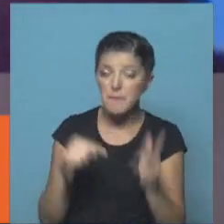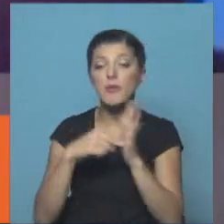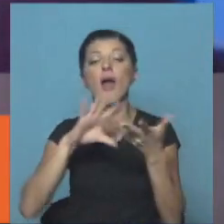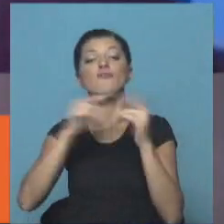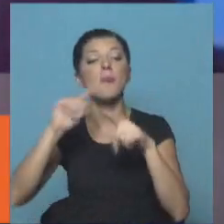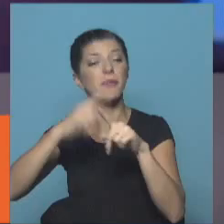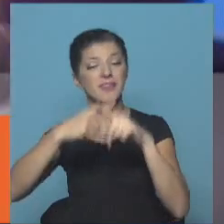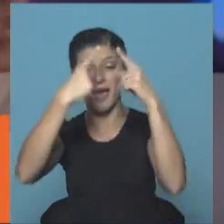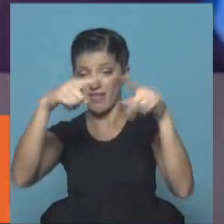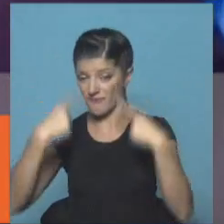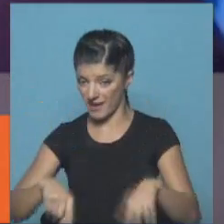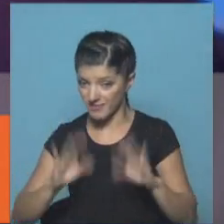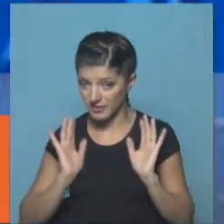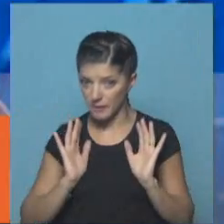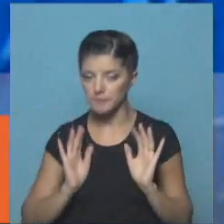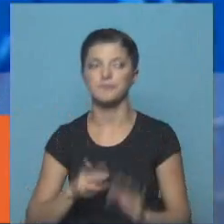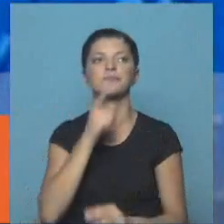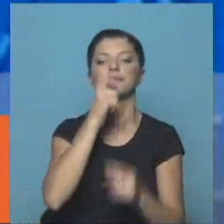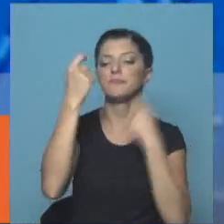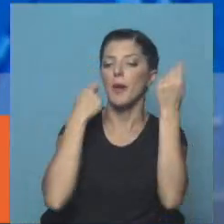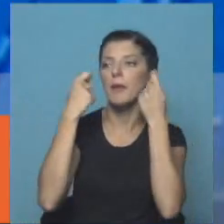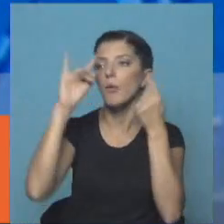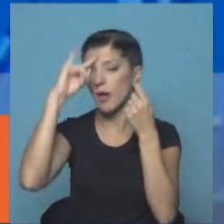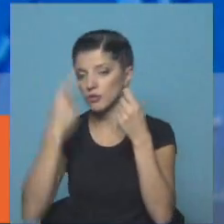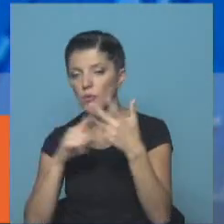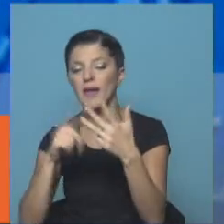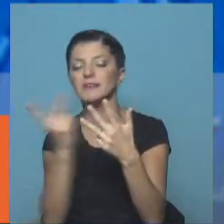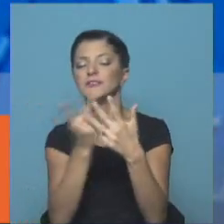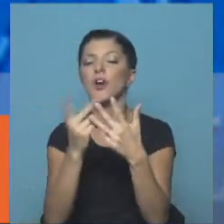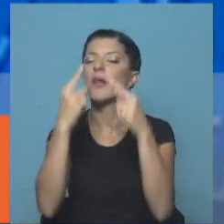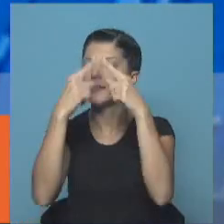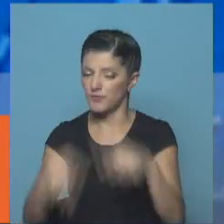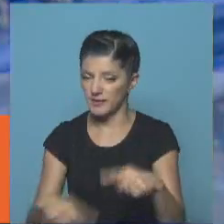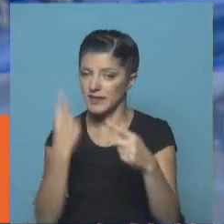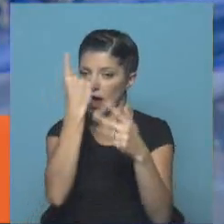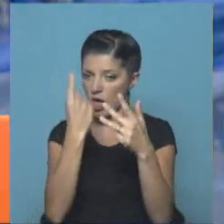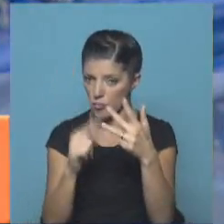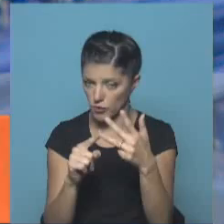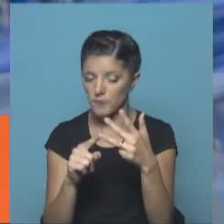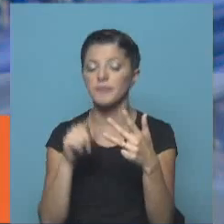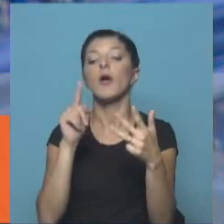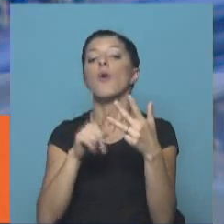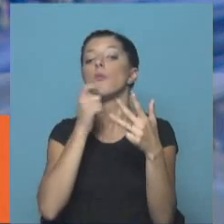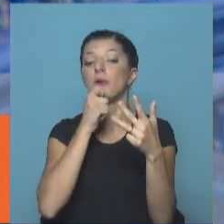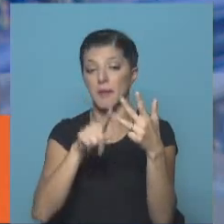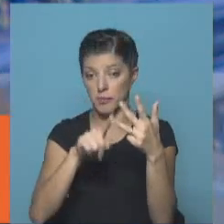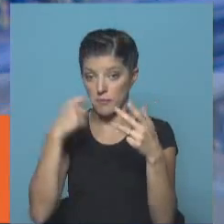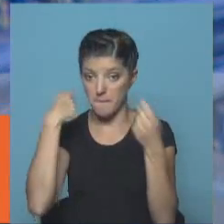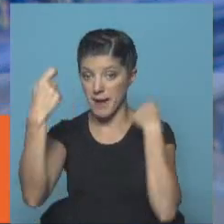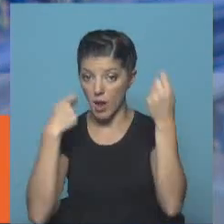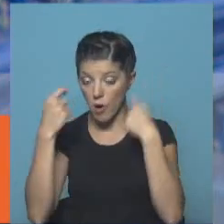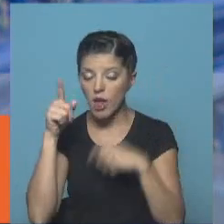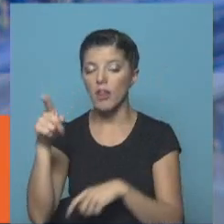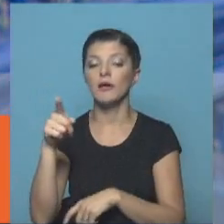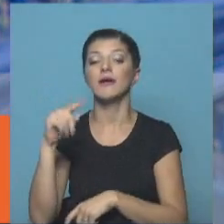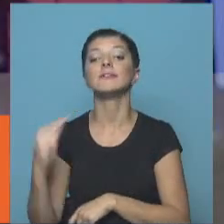de Temer. En el caso de Paraguay y Uruguay es un poco distinto, ambos países. Paraguay, por ejemplo, es un país que tiene una condición que es